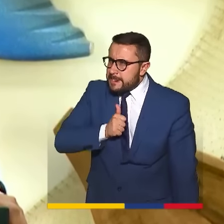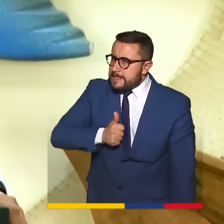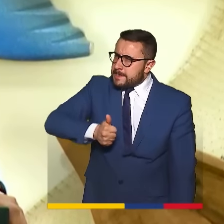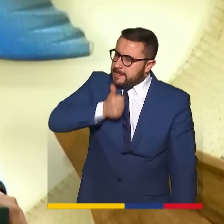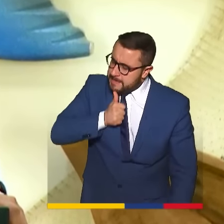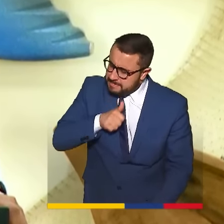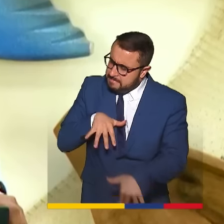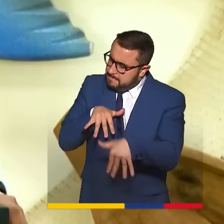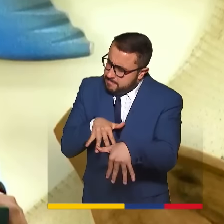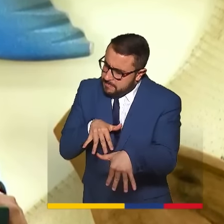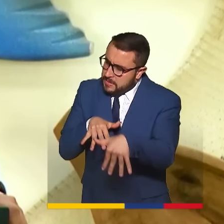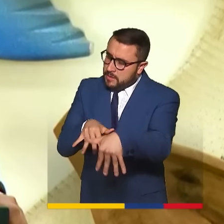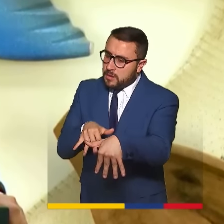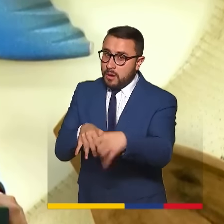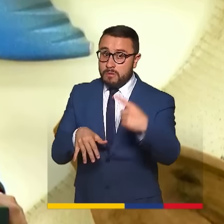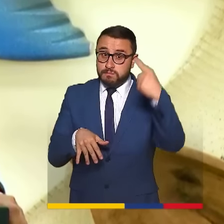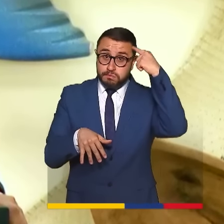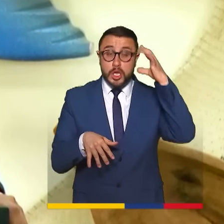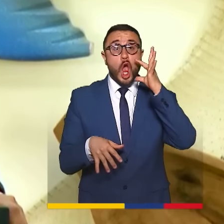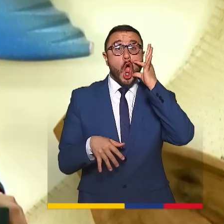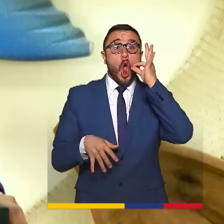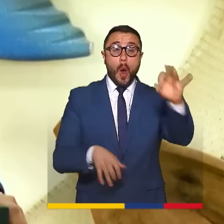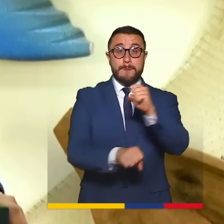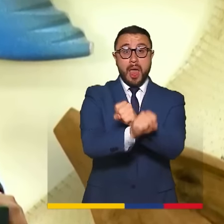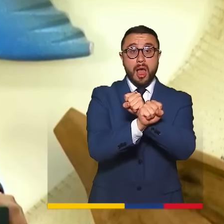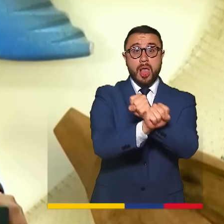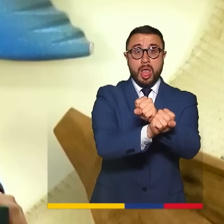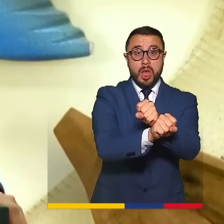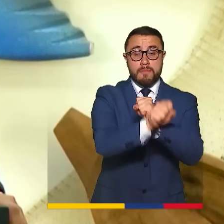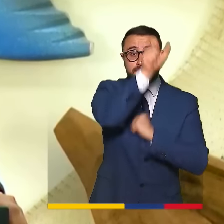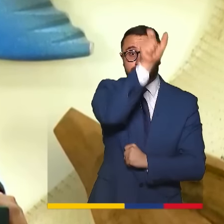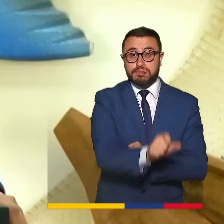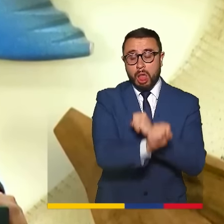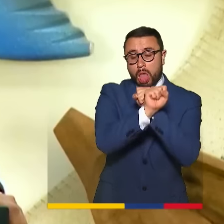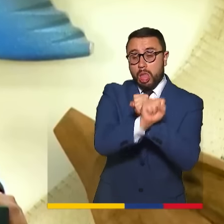hombre encadenado siguiera encadenado.